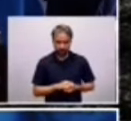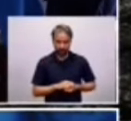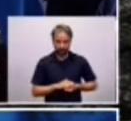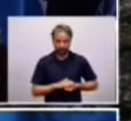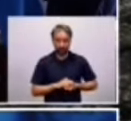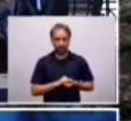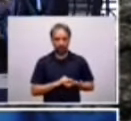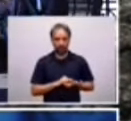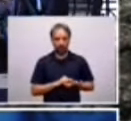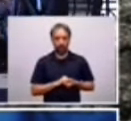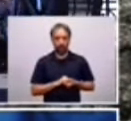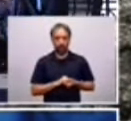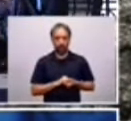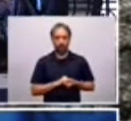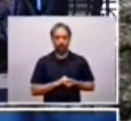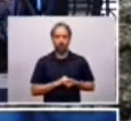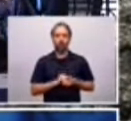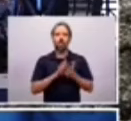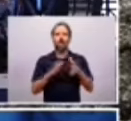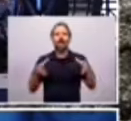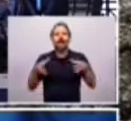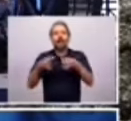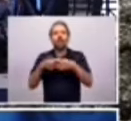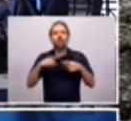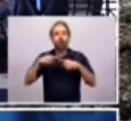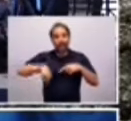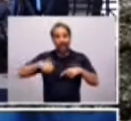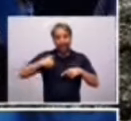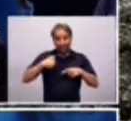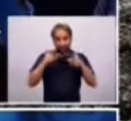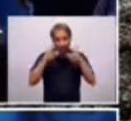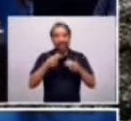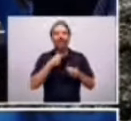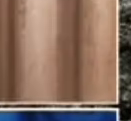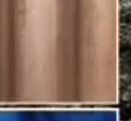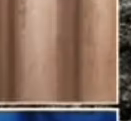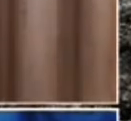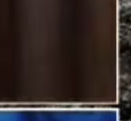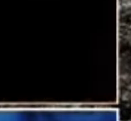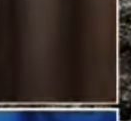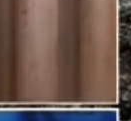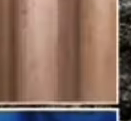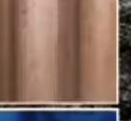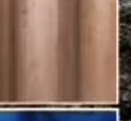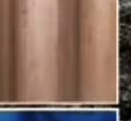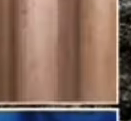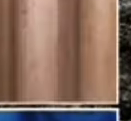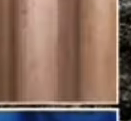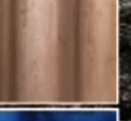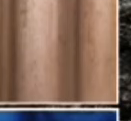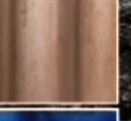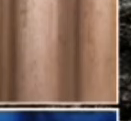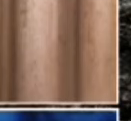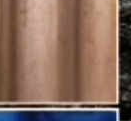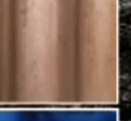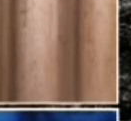a las 12 del mediodía, se dice, vamos a llamar un paro y le dejamos a la CGT. ¿Vos hablabas hoy con los laburantes de que representaba cada